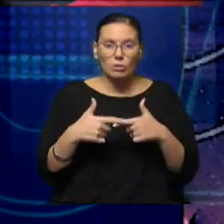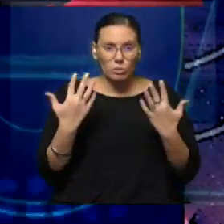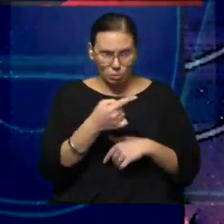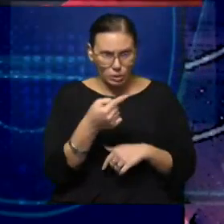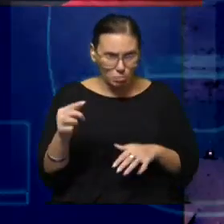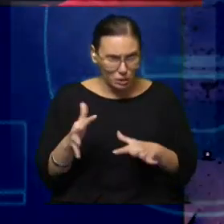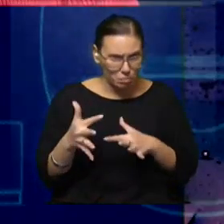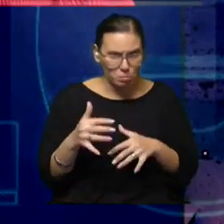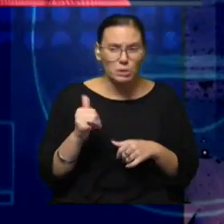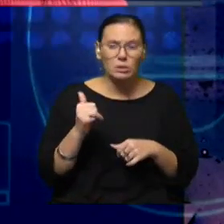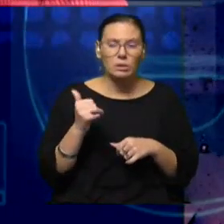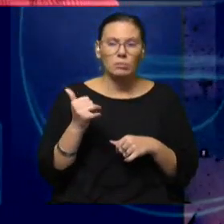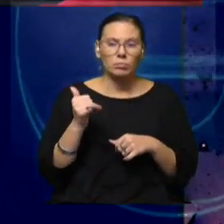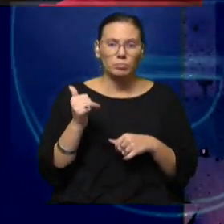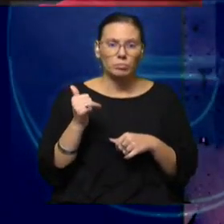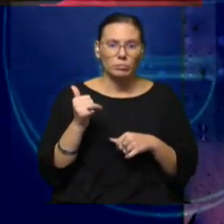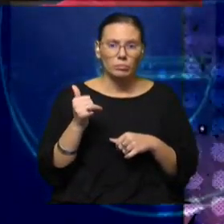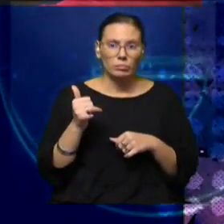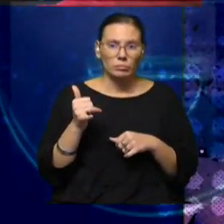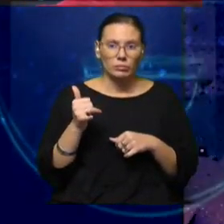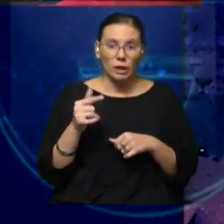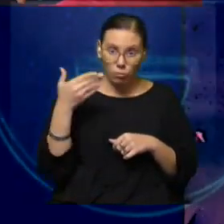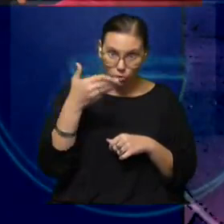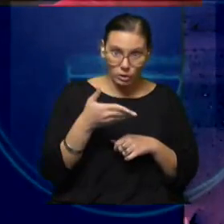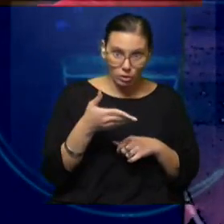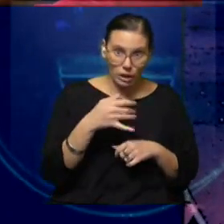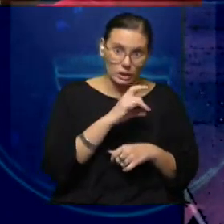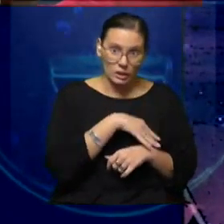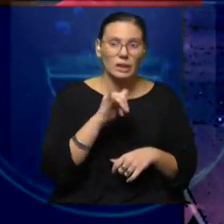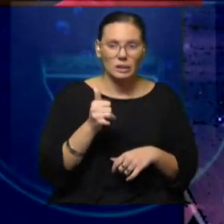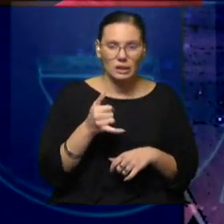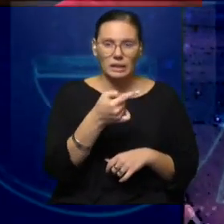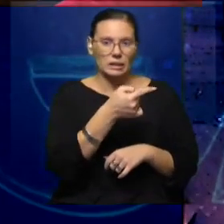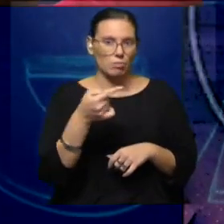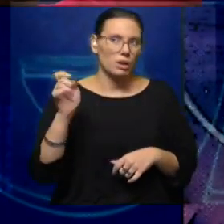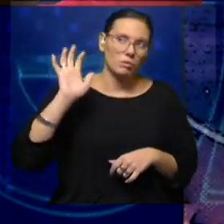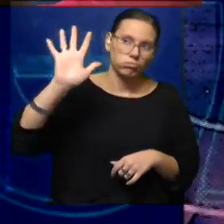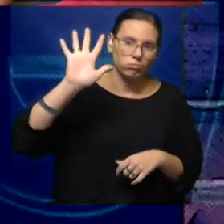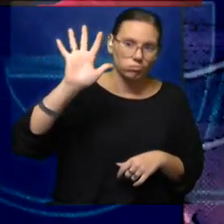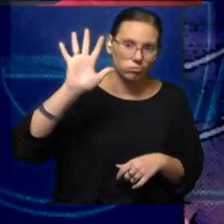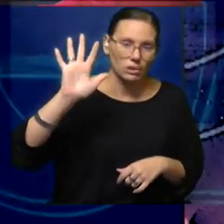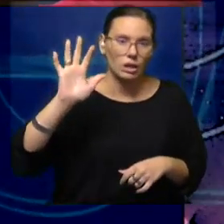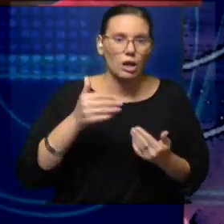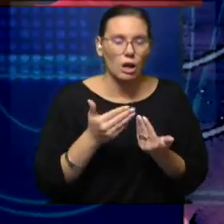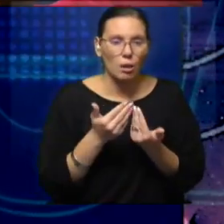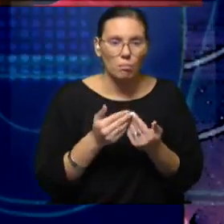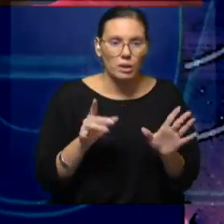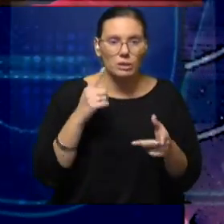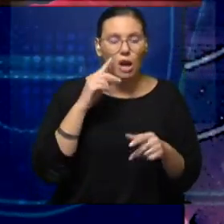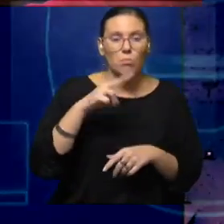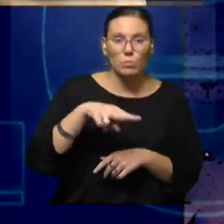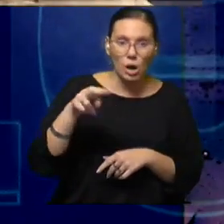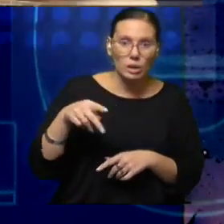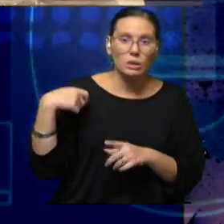menos, ¿no? Sí. Más o menos, sí. ¿Estuvieron allá? Sí. Sí, toda la semana. Todas las semanas. Empiezan con exposiciones de